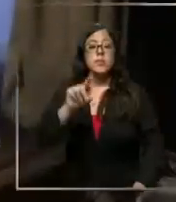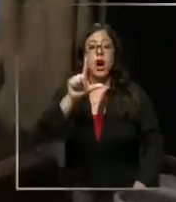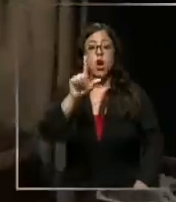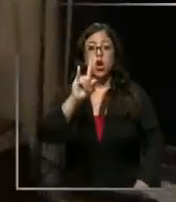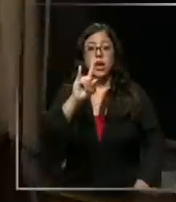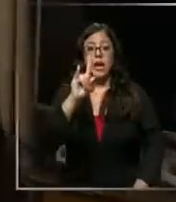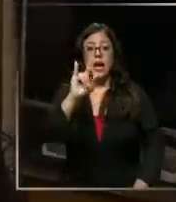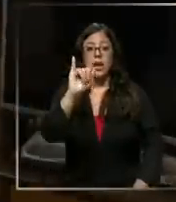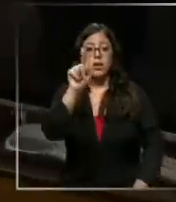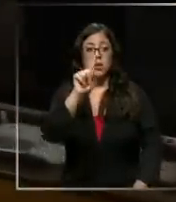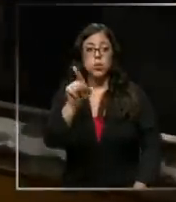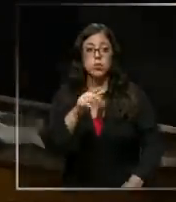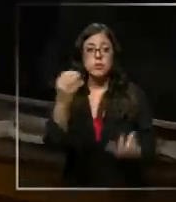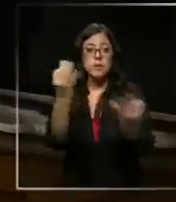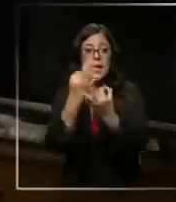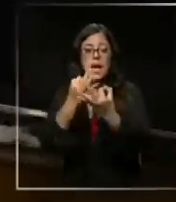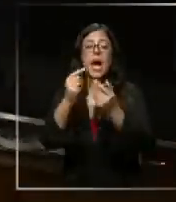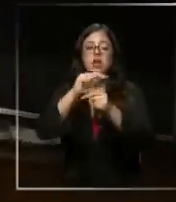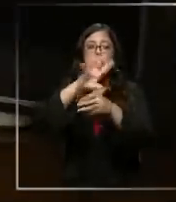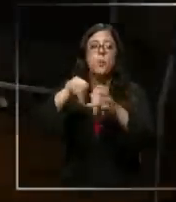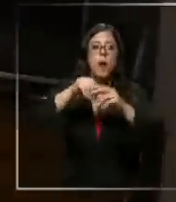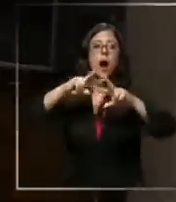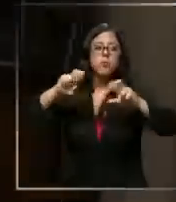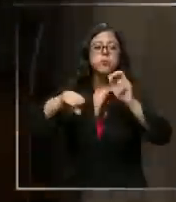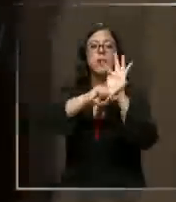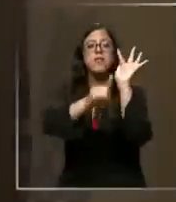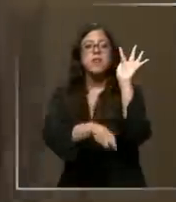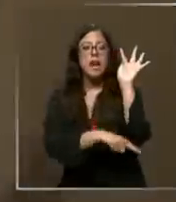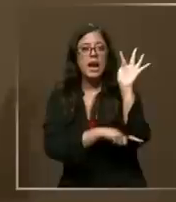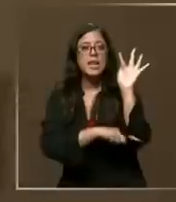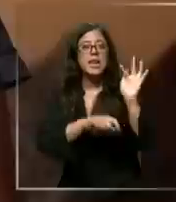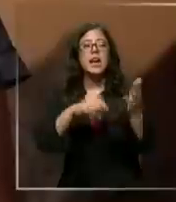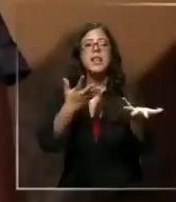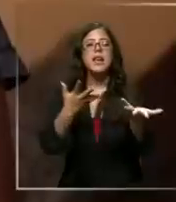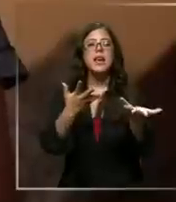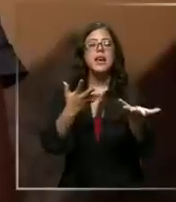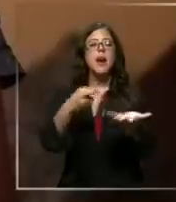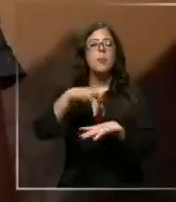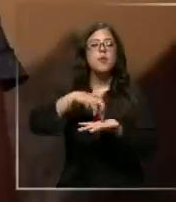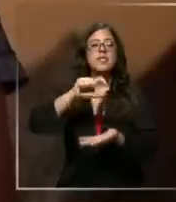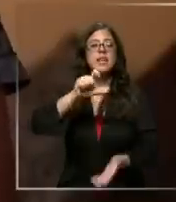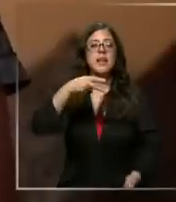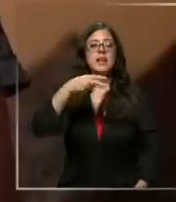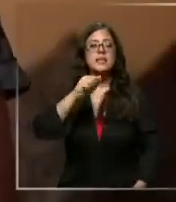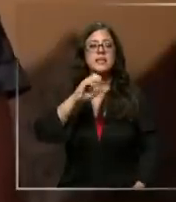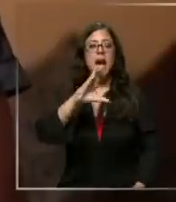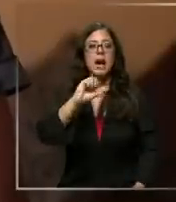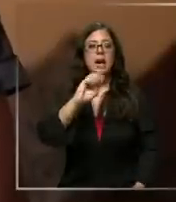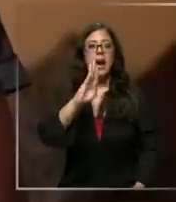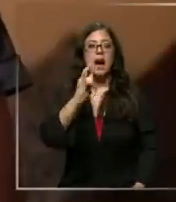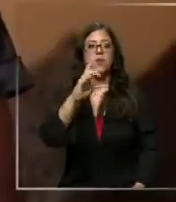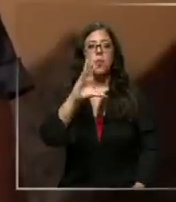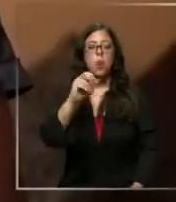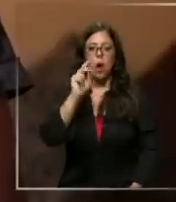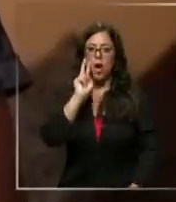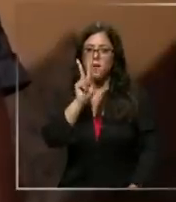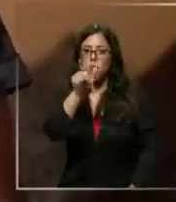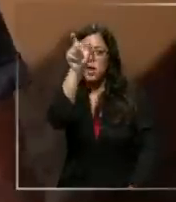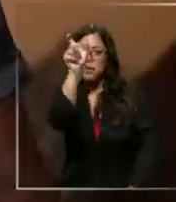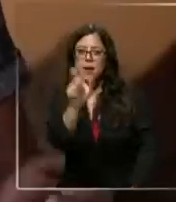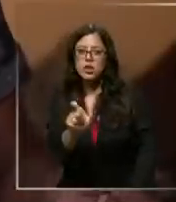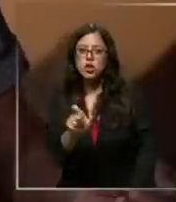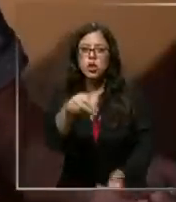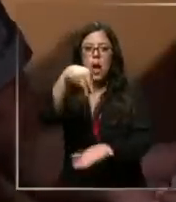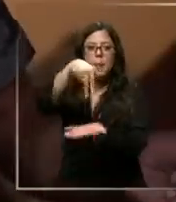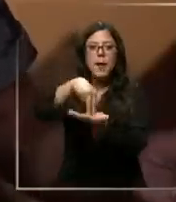describe es parte de una investigación de la fiscalía local de chacabuco en eso es una persona que está parada y otro